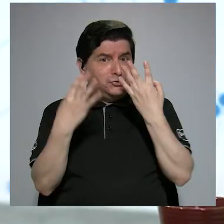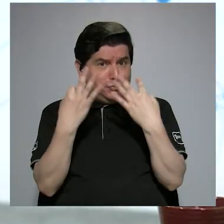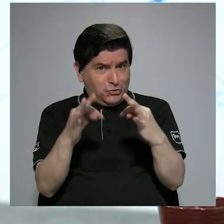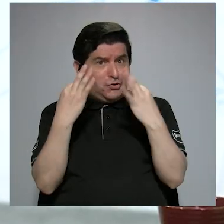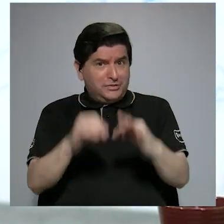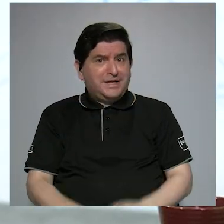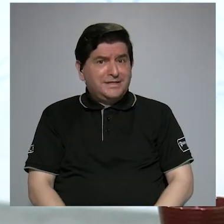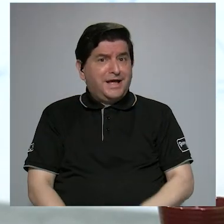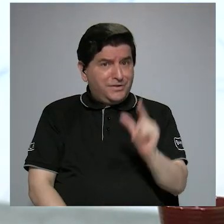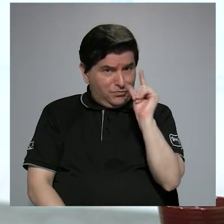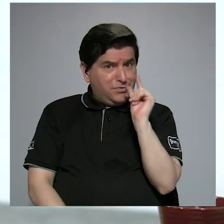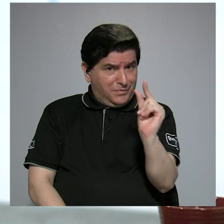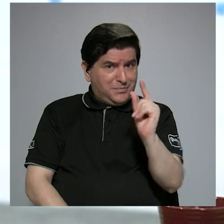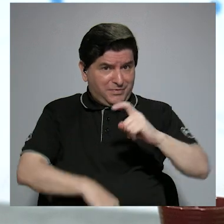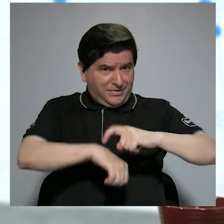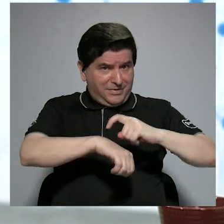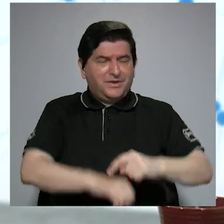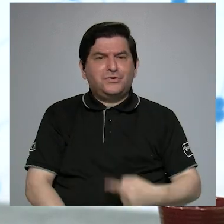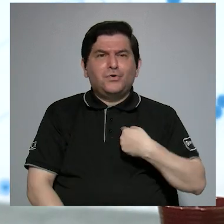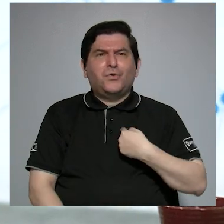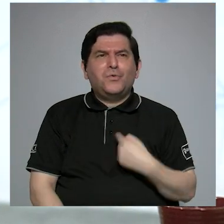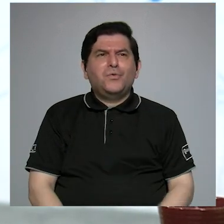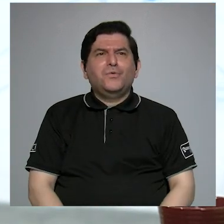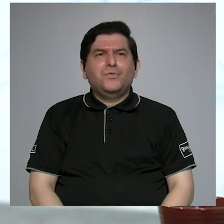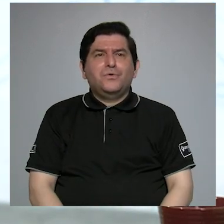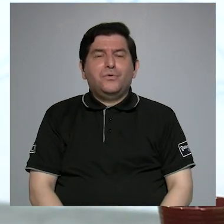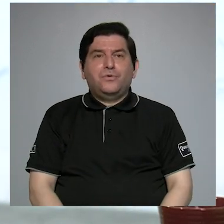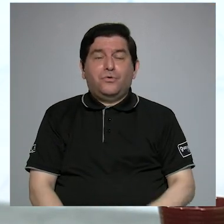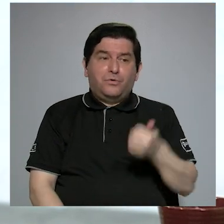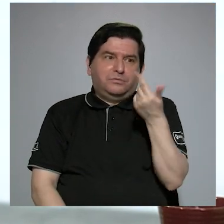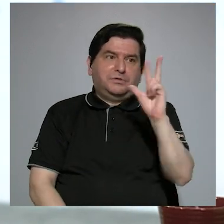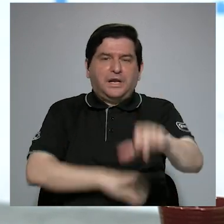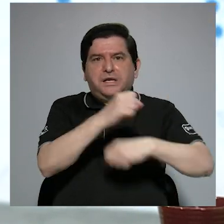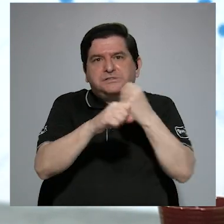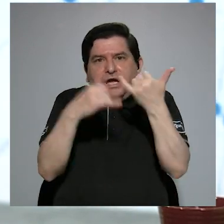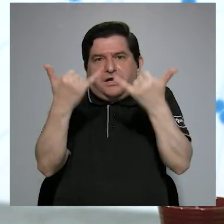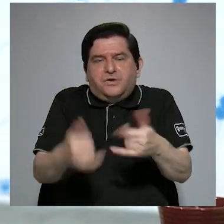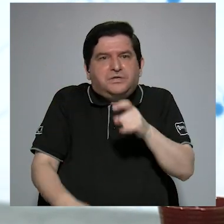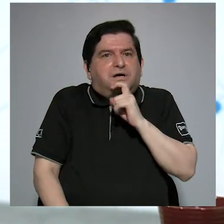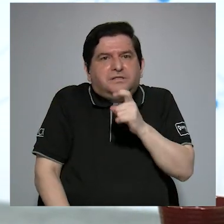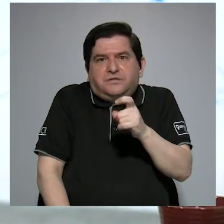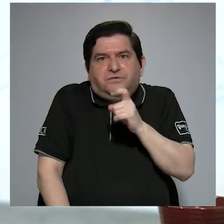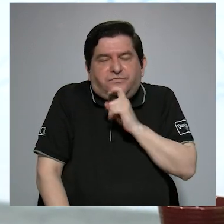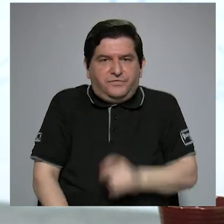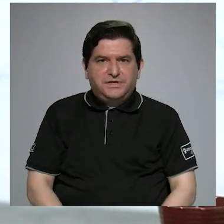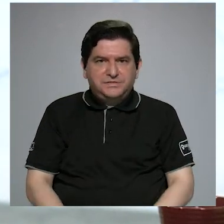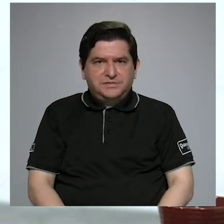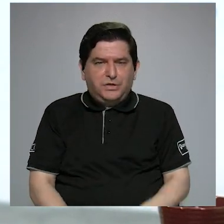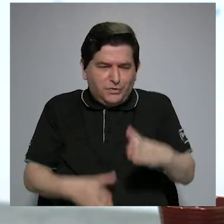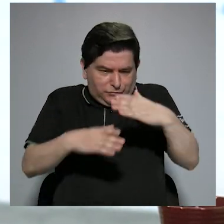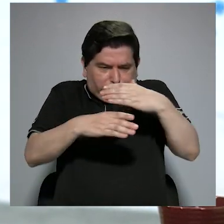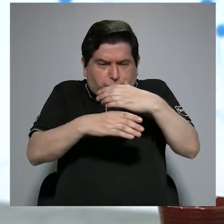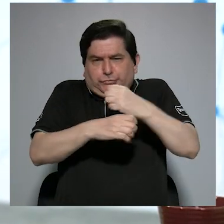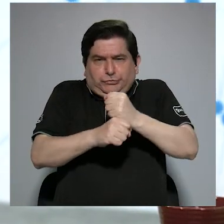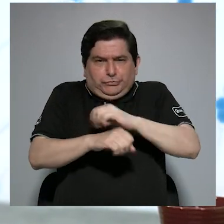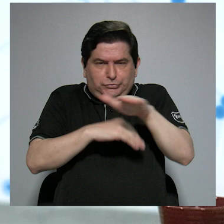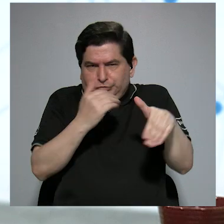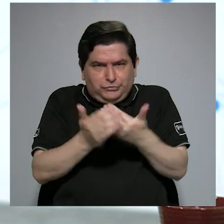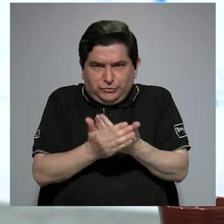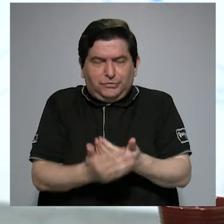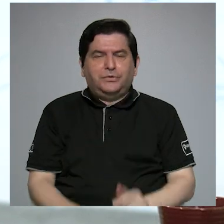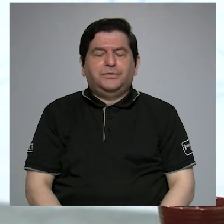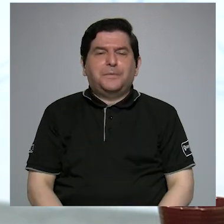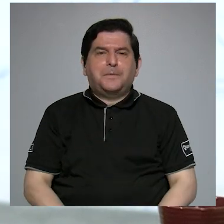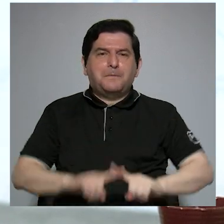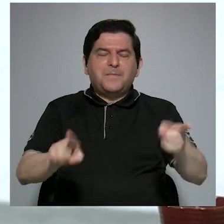intentar contarla corta, ¿verdad? Porque uno siempre tiene más con 13 años, cuesta a veces hacerlo corto toda esa cómo